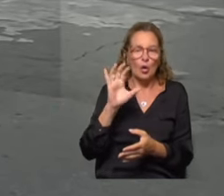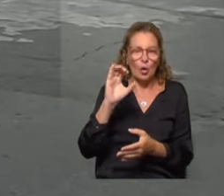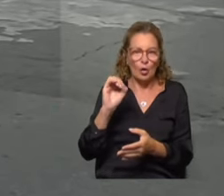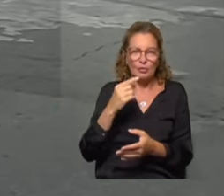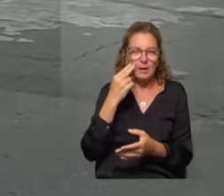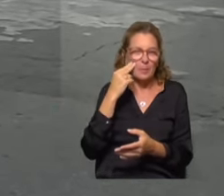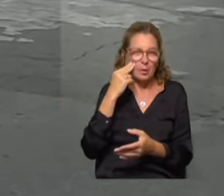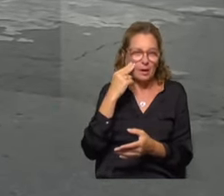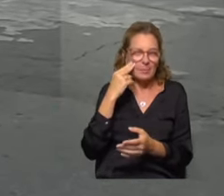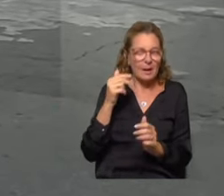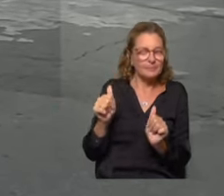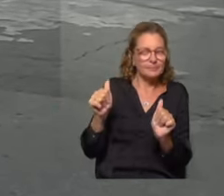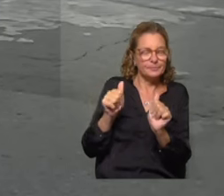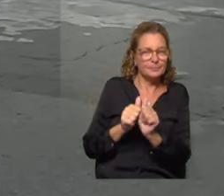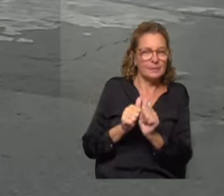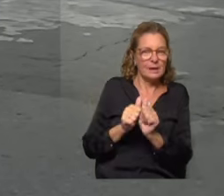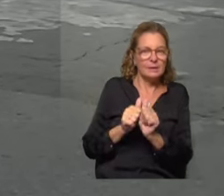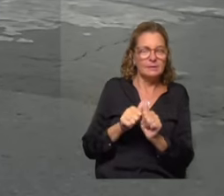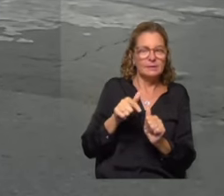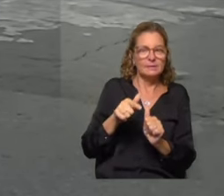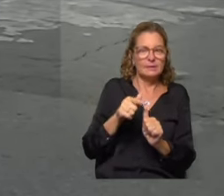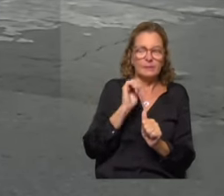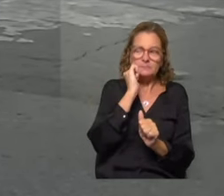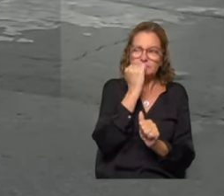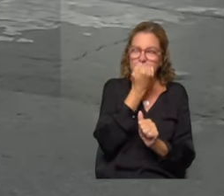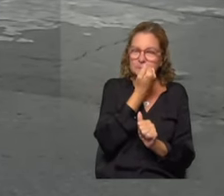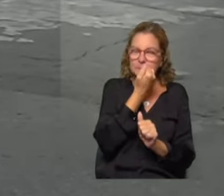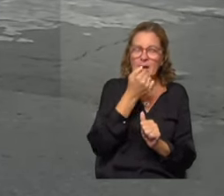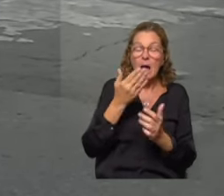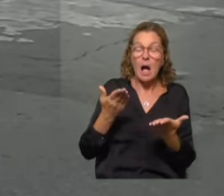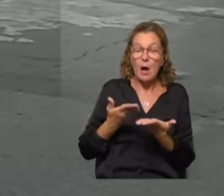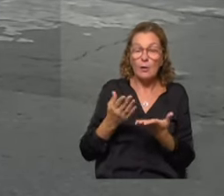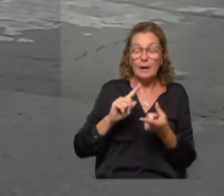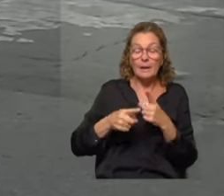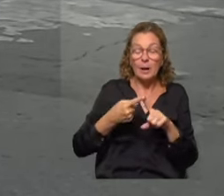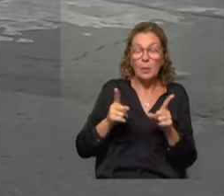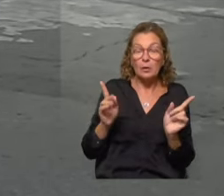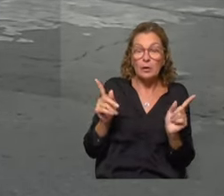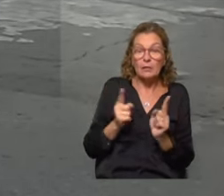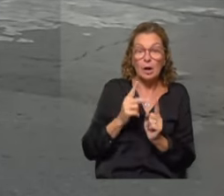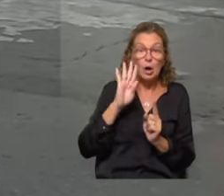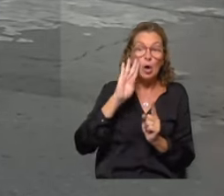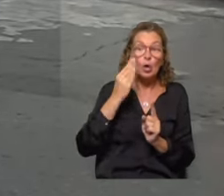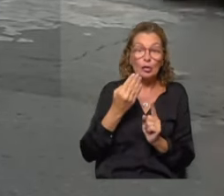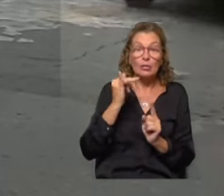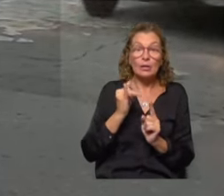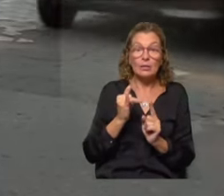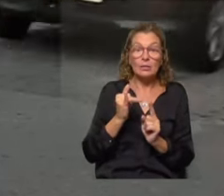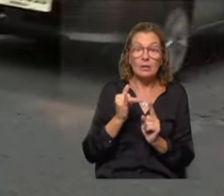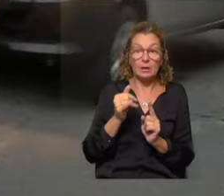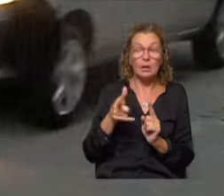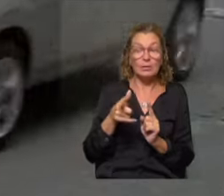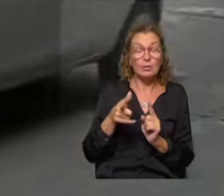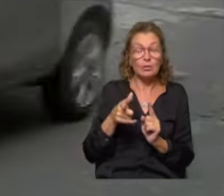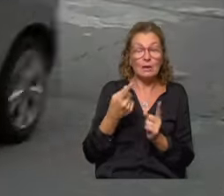por delitos de cohecho y revelación de secretos, ahora en el acuerdo abreviado está reconociendo los propios delitos